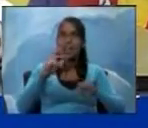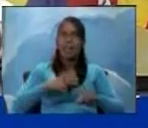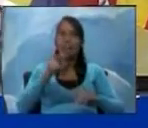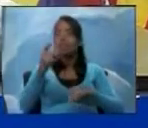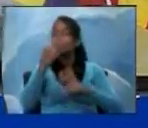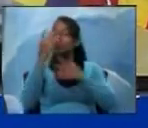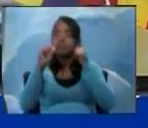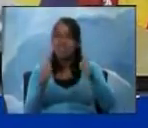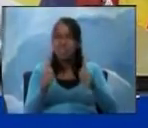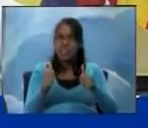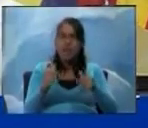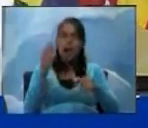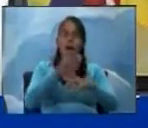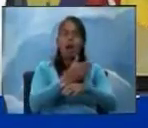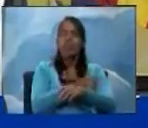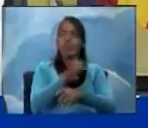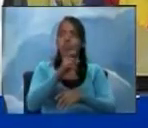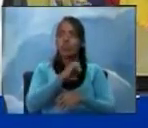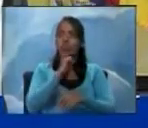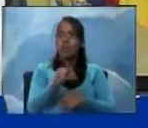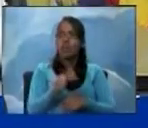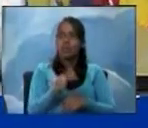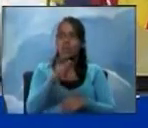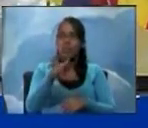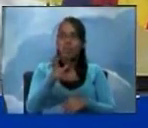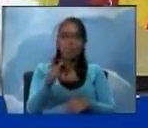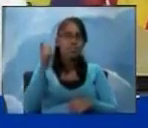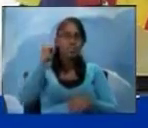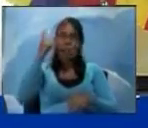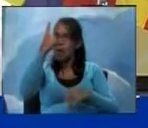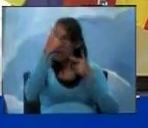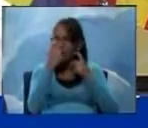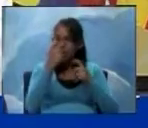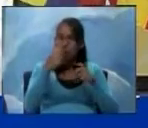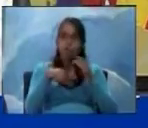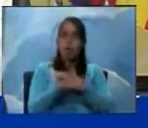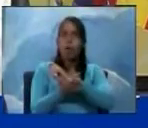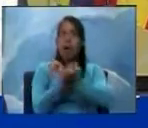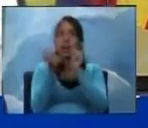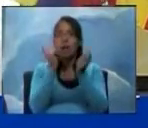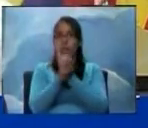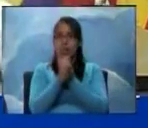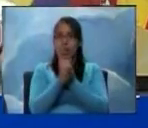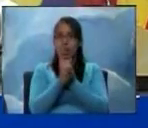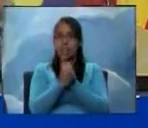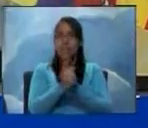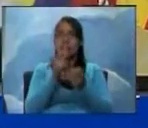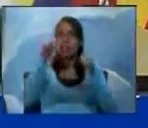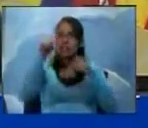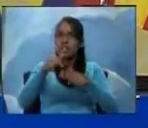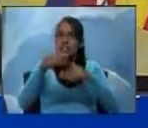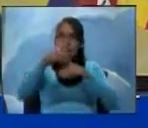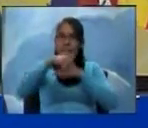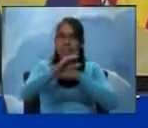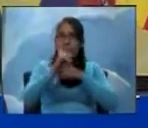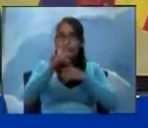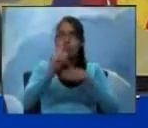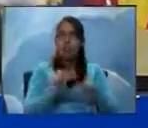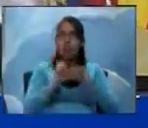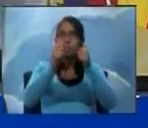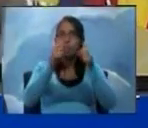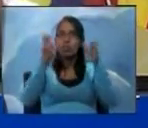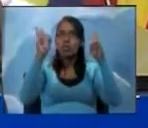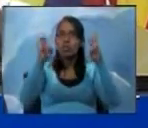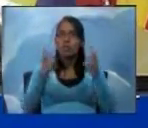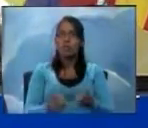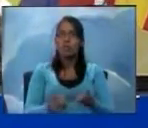huele. Si antes usted era como doña Mercedes, vamos a cambiar el disco. De aquí en adelante usted comienza una nueva